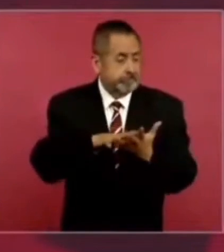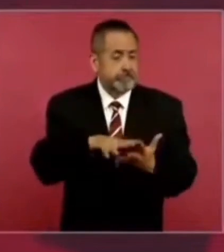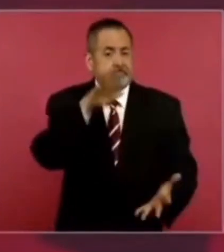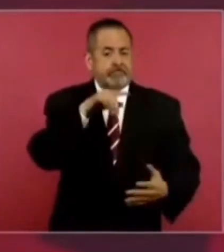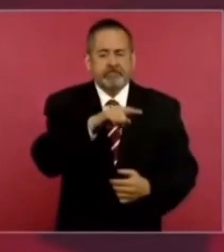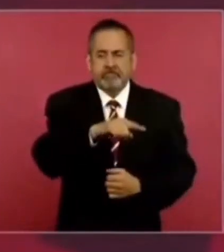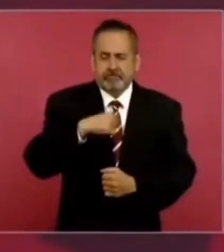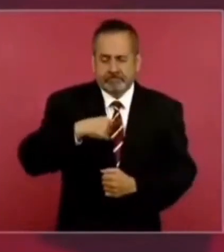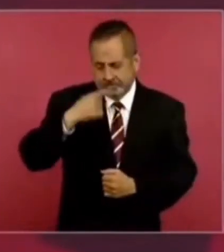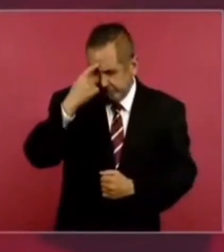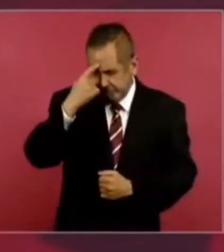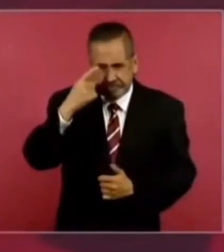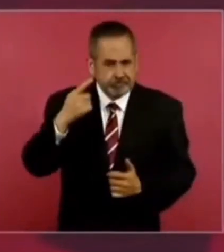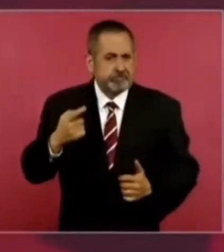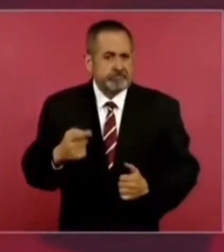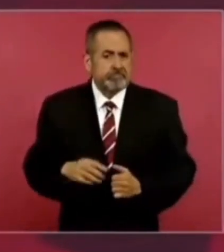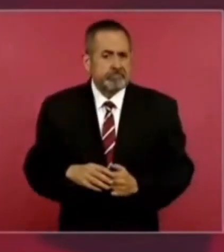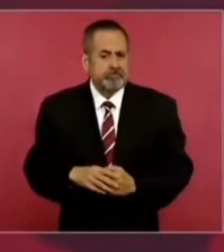está